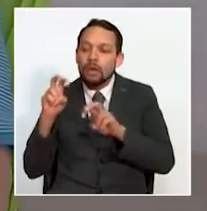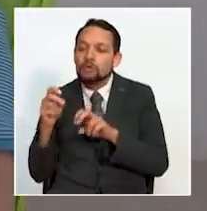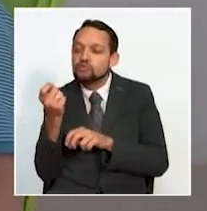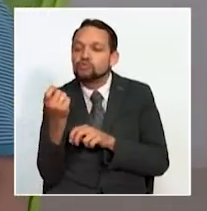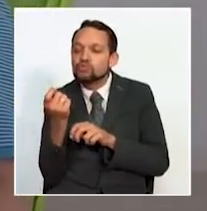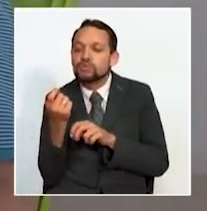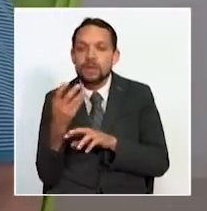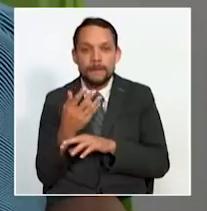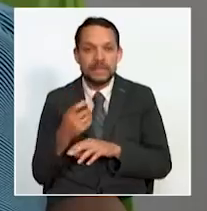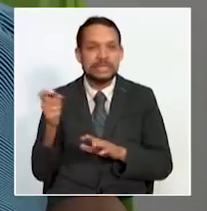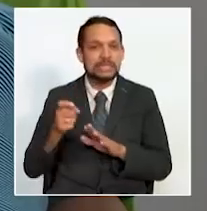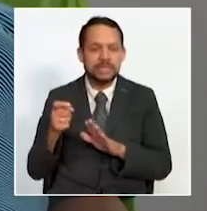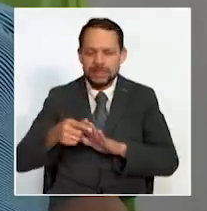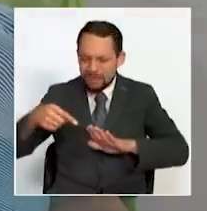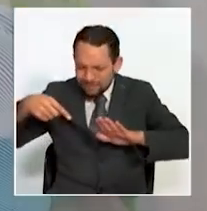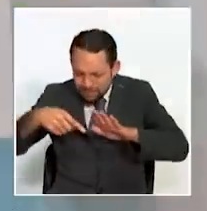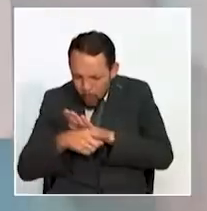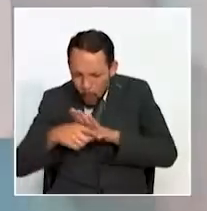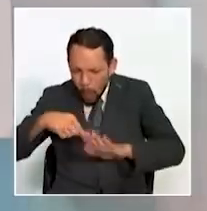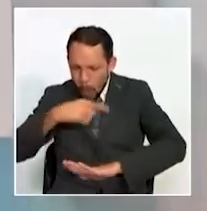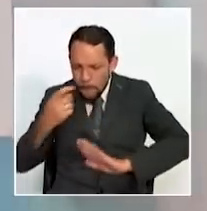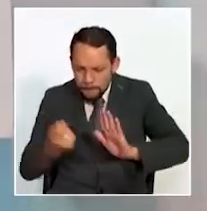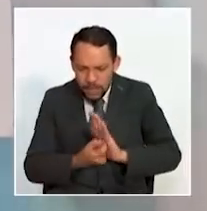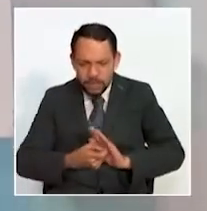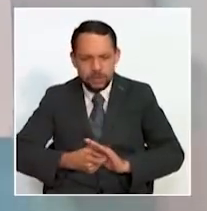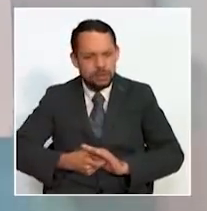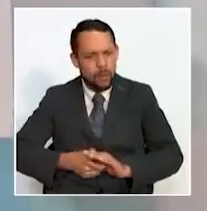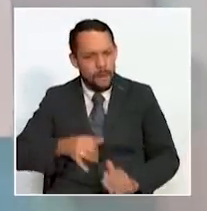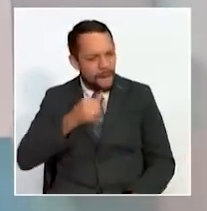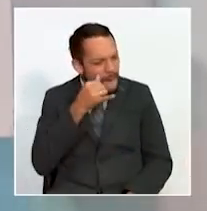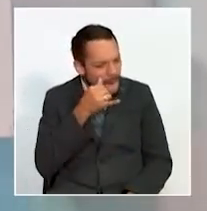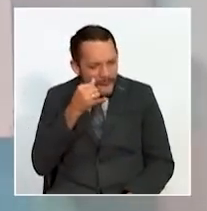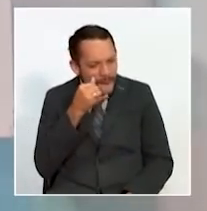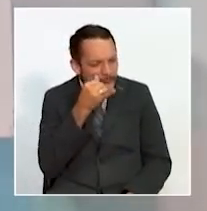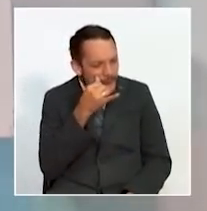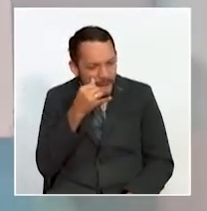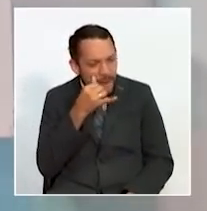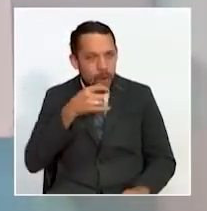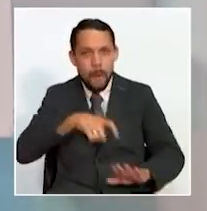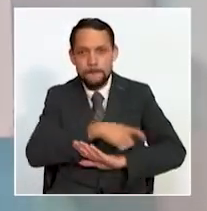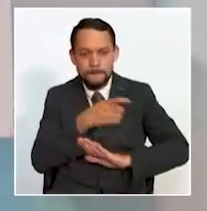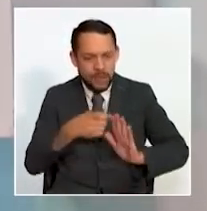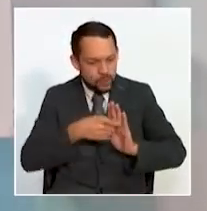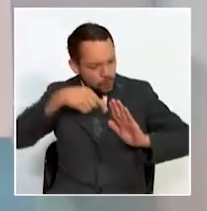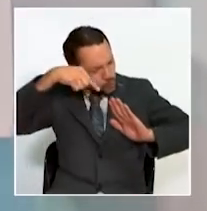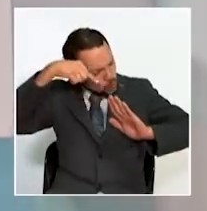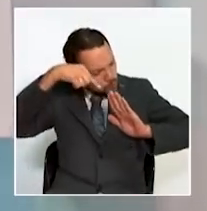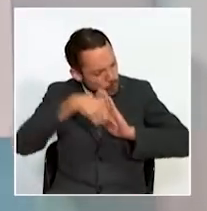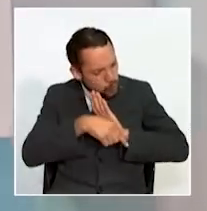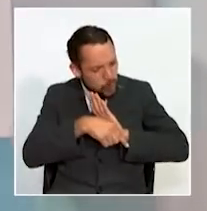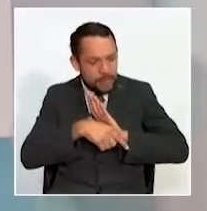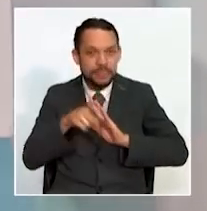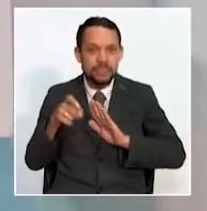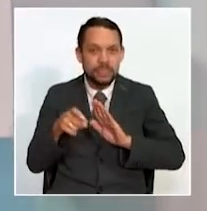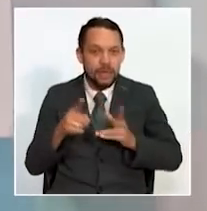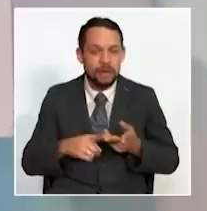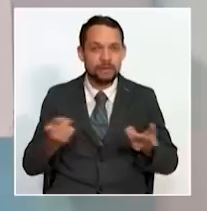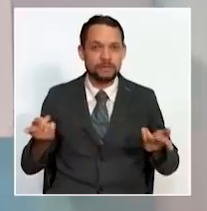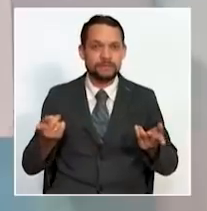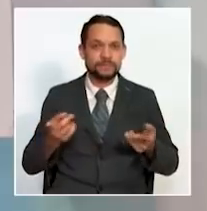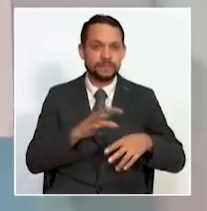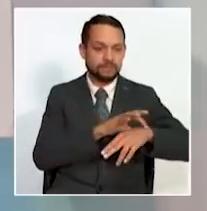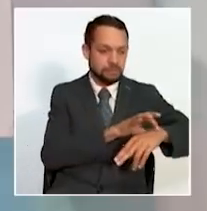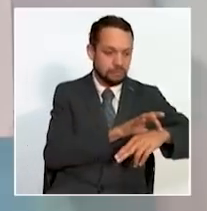el examen ginecológico de la mujer hay que hacerlo con colposcopia, con ecografía transvaginal, que lo vea un ginecólogo, una ginecóloga, que se le